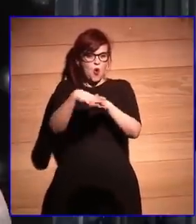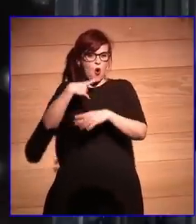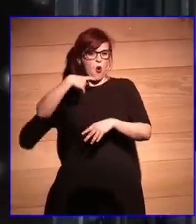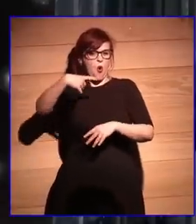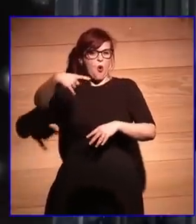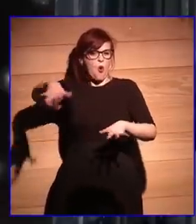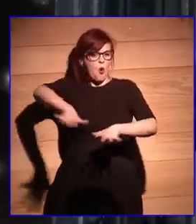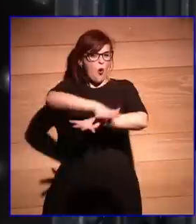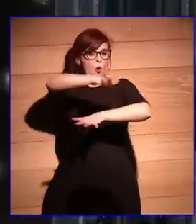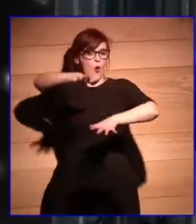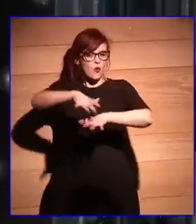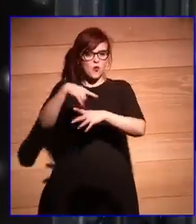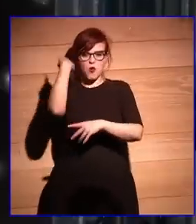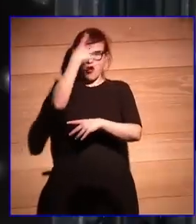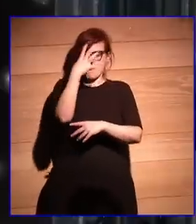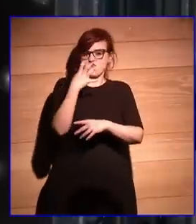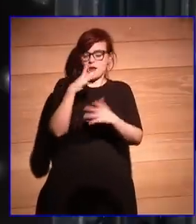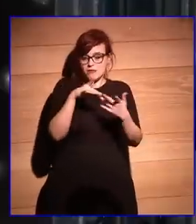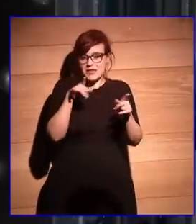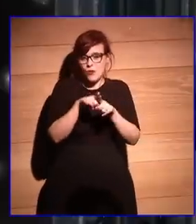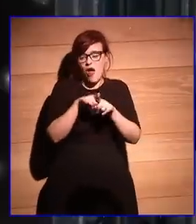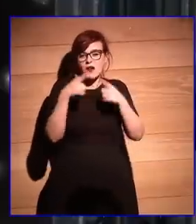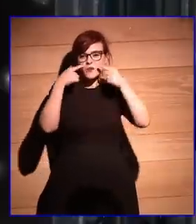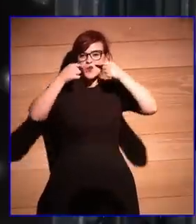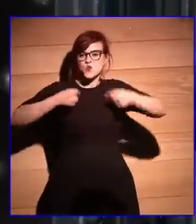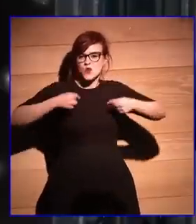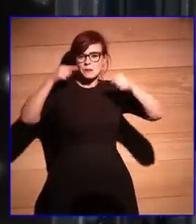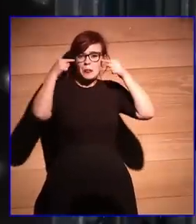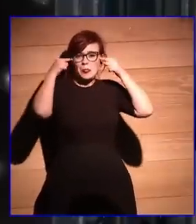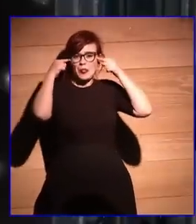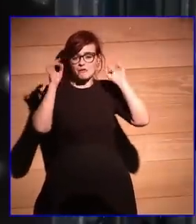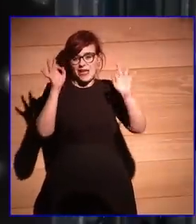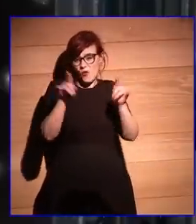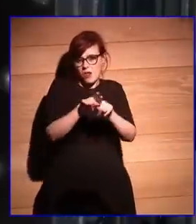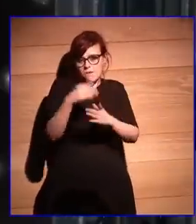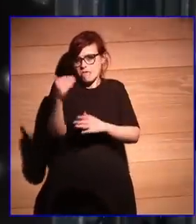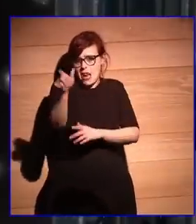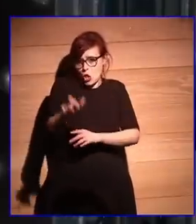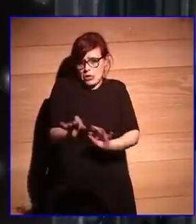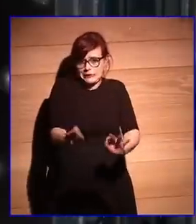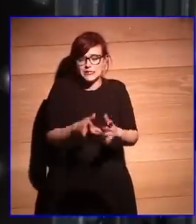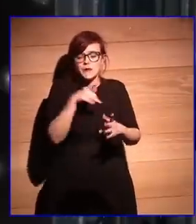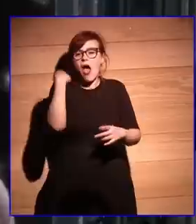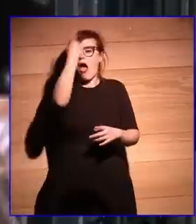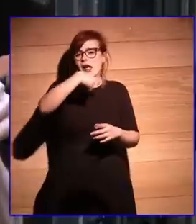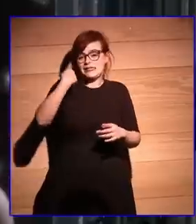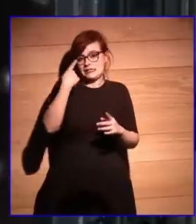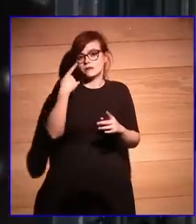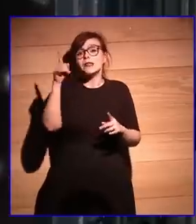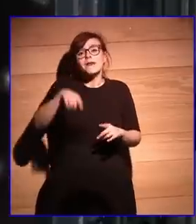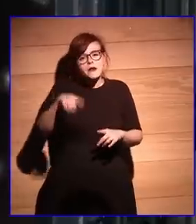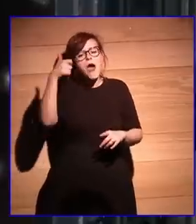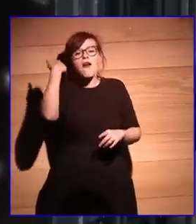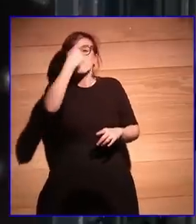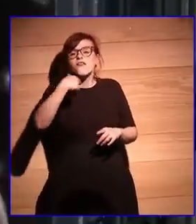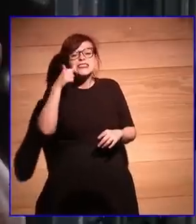fuerte, muy fuerte. Mm. Y eso era lo que le identificaba inmediatamente como malo. Probablemente además su aspecto físico, esa es otra de las cosas